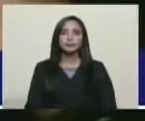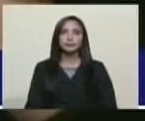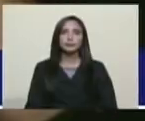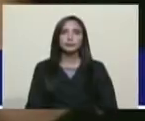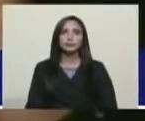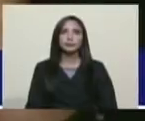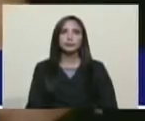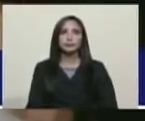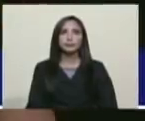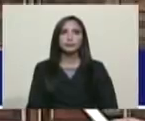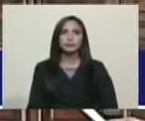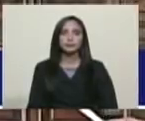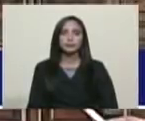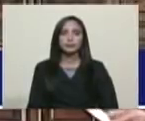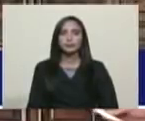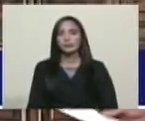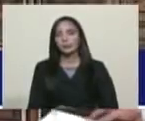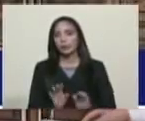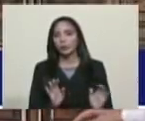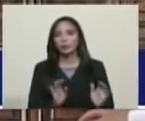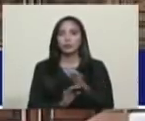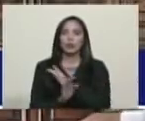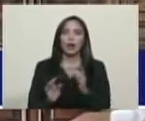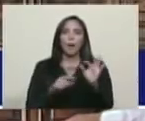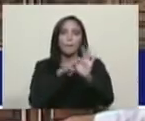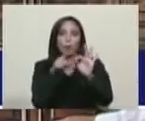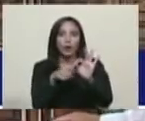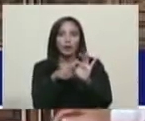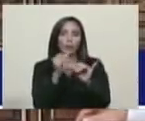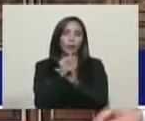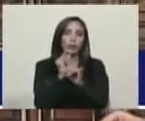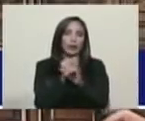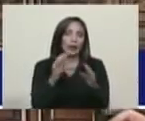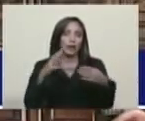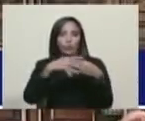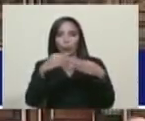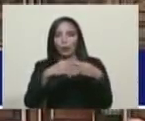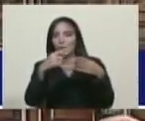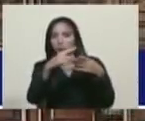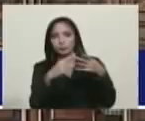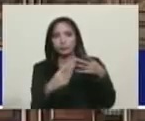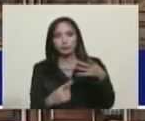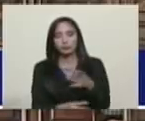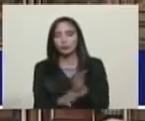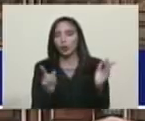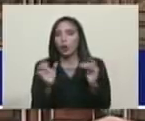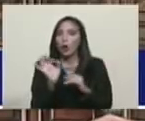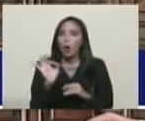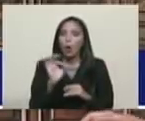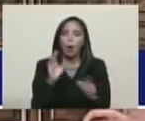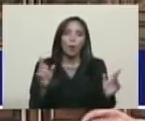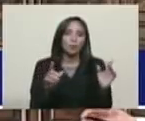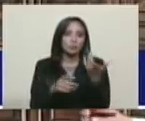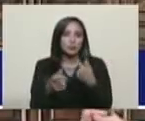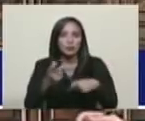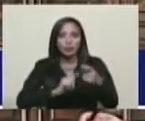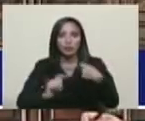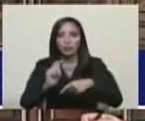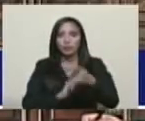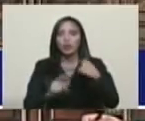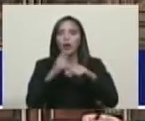Podrá convertirlo en criptomonedas y en moneda